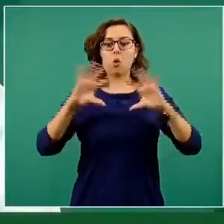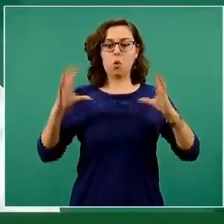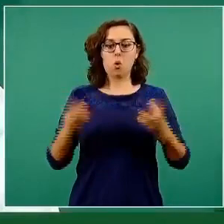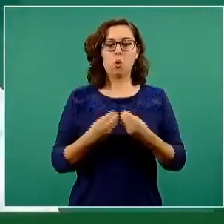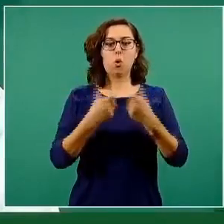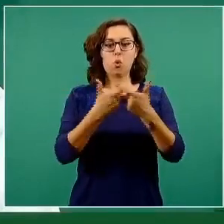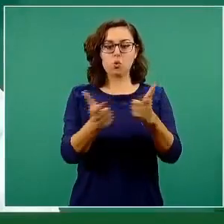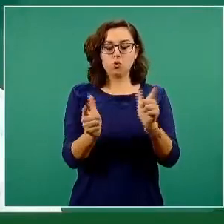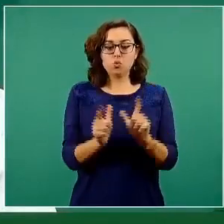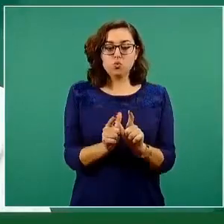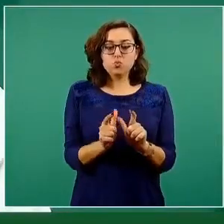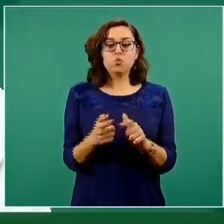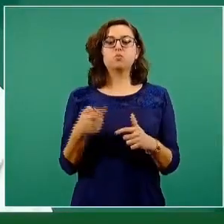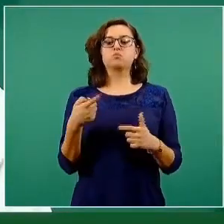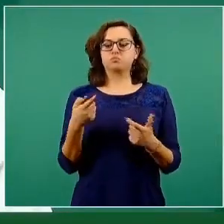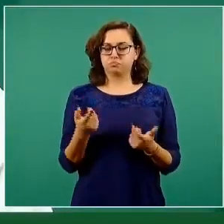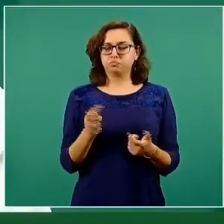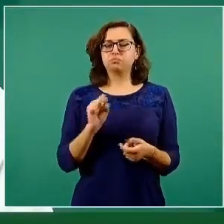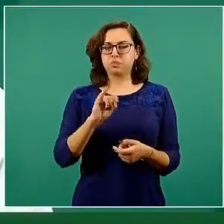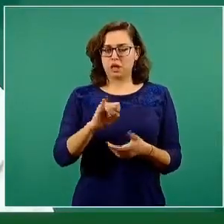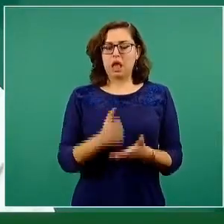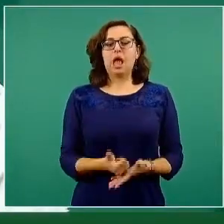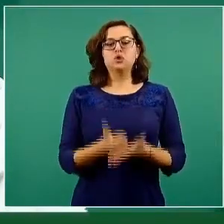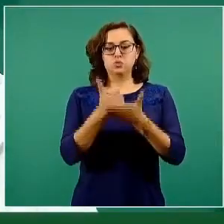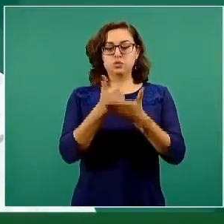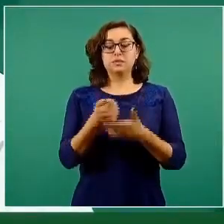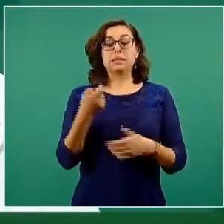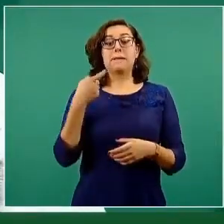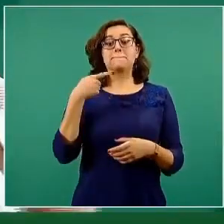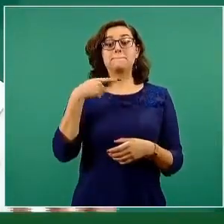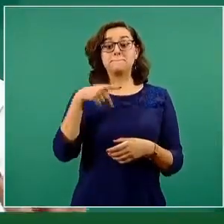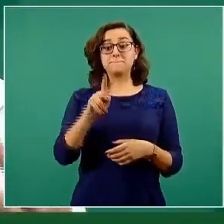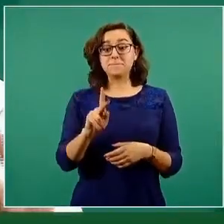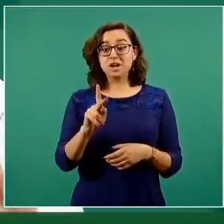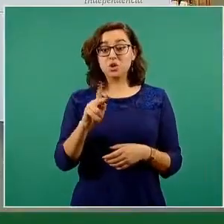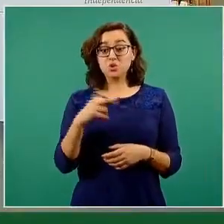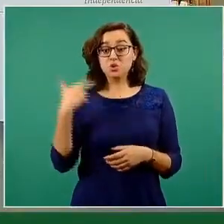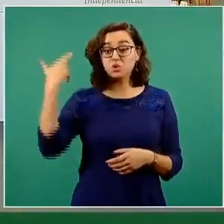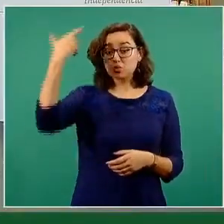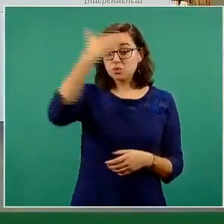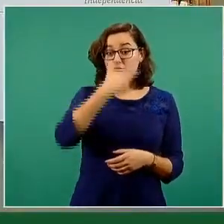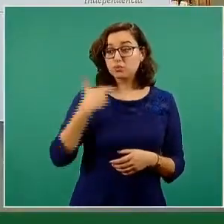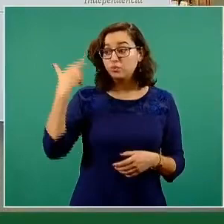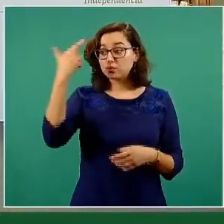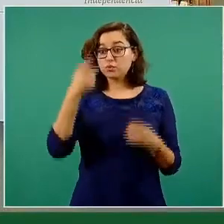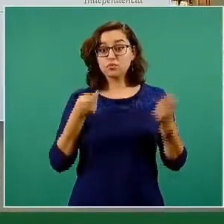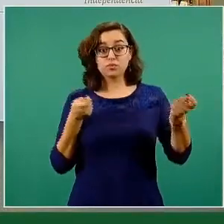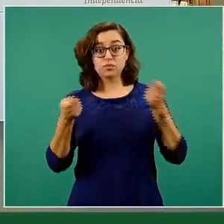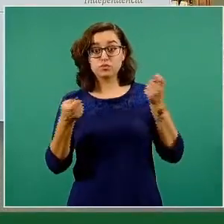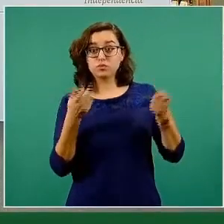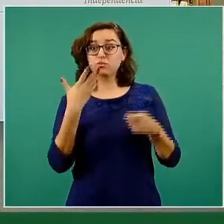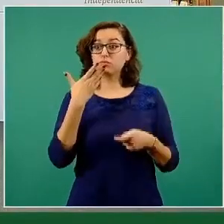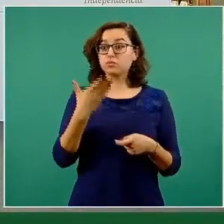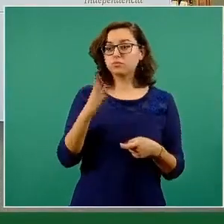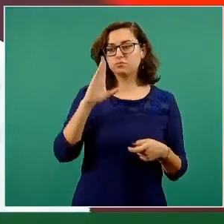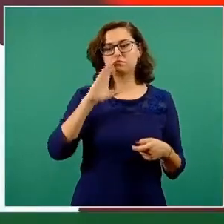es menos útil como un indicador de evaluación del manejo de la epidemia o de los resultados que se